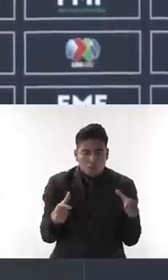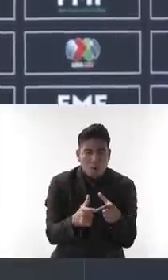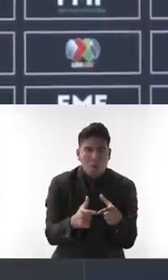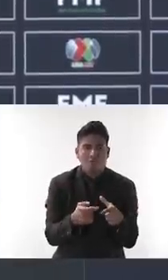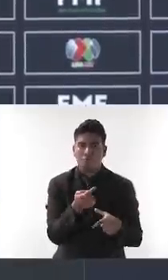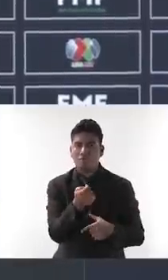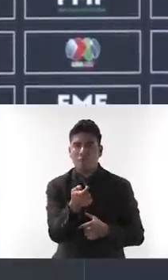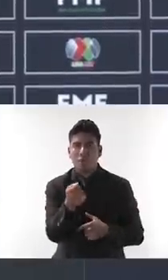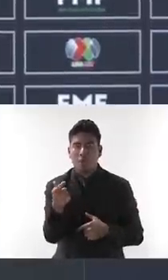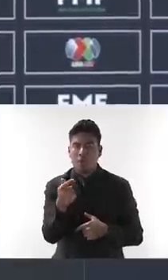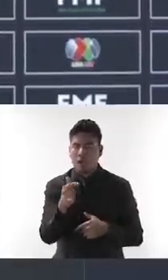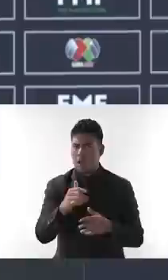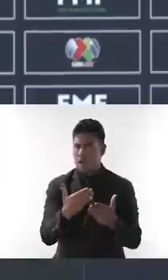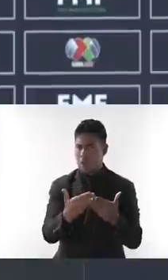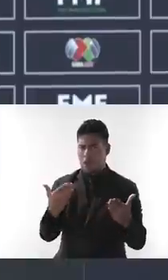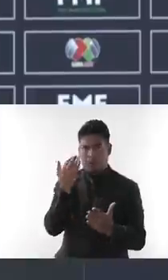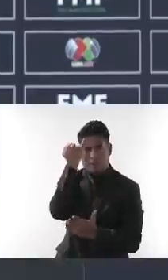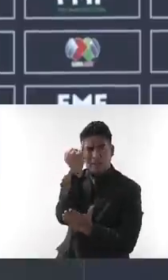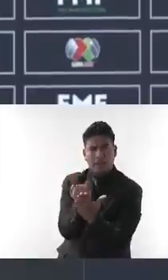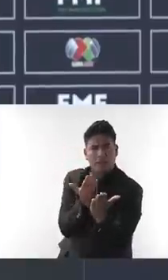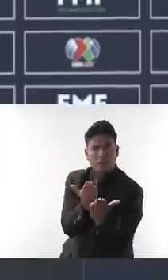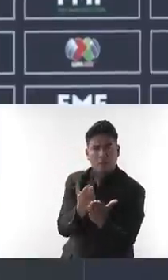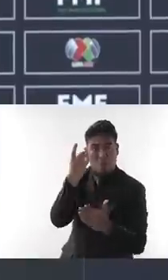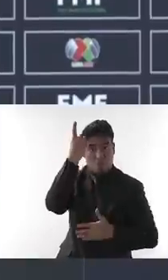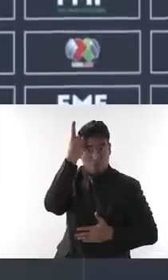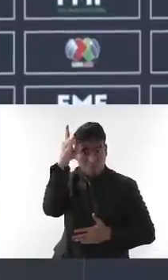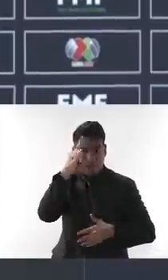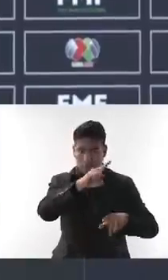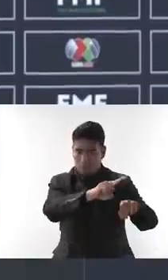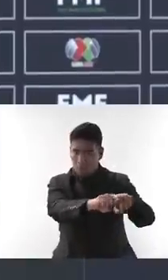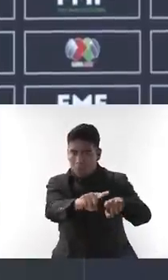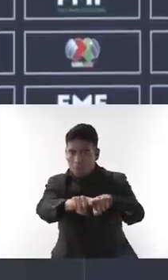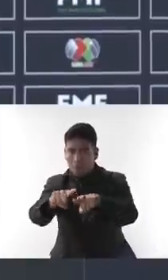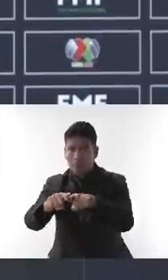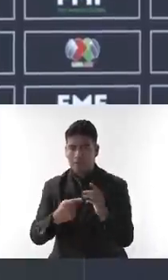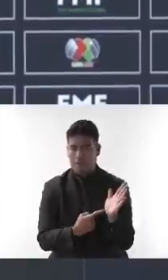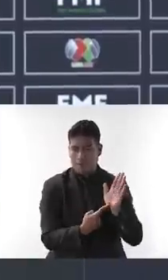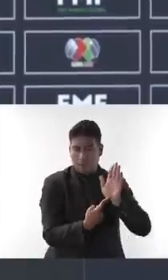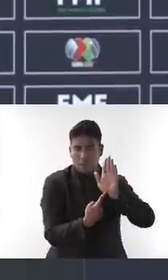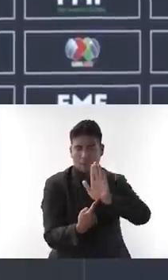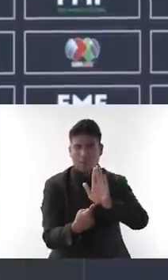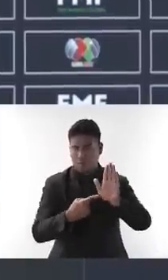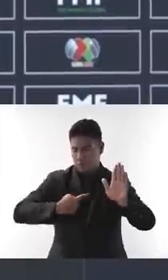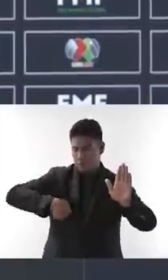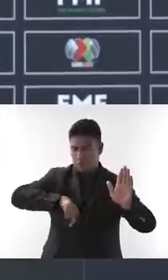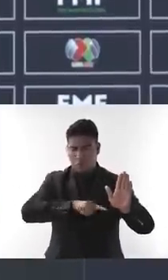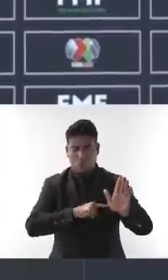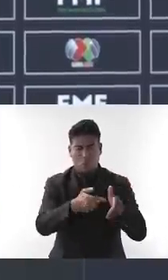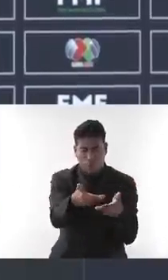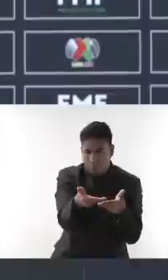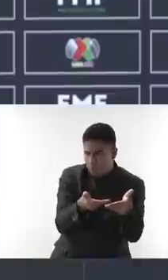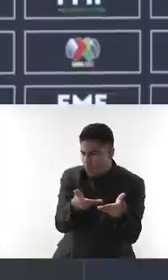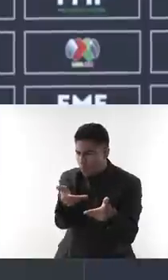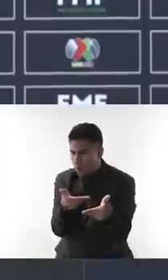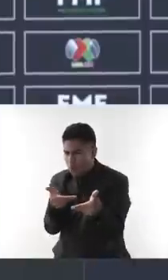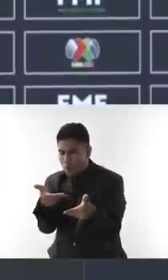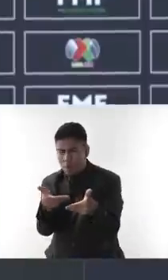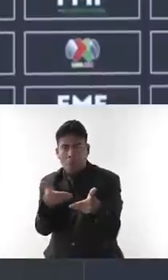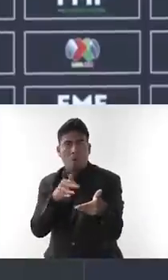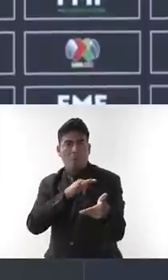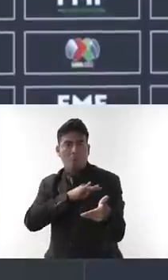es cómo generamos un espacio donde haya ascenso y descenso, donde se